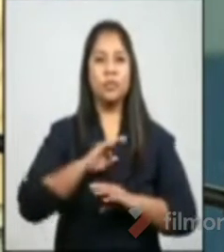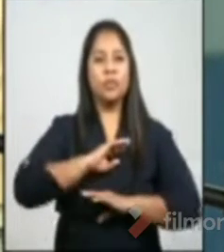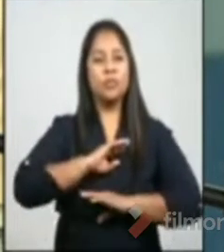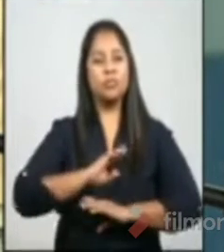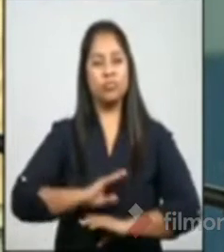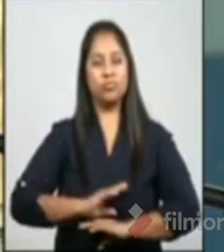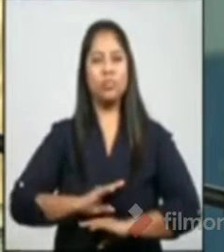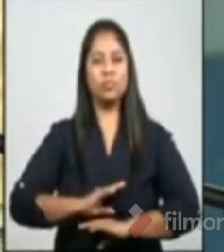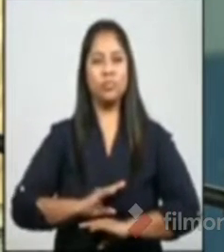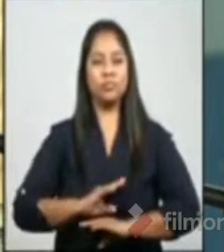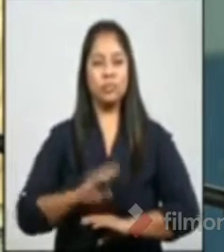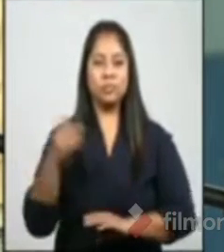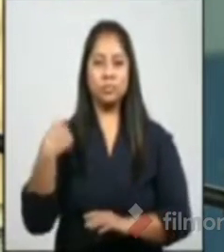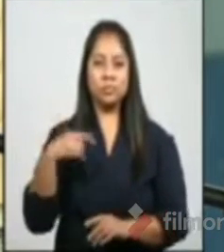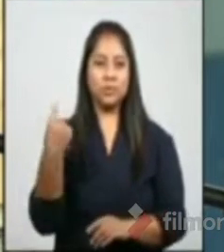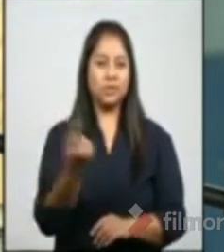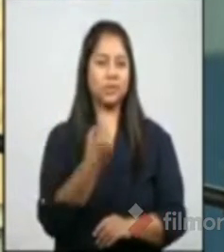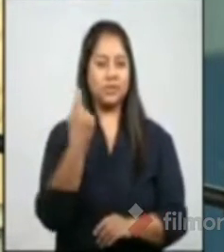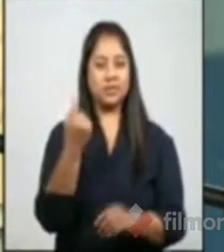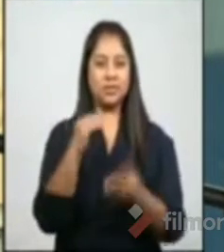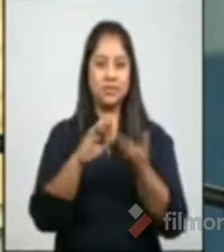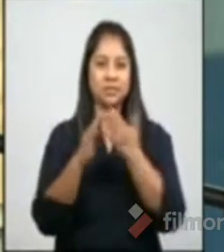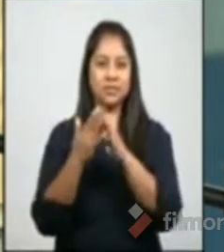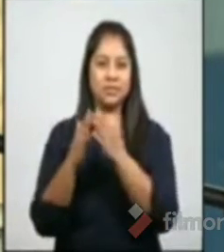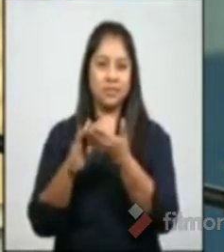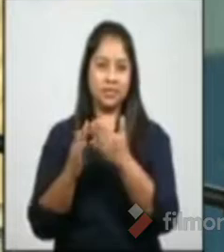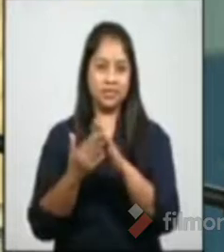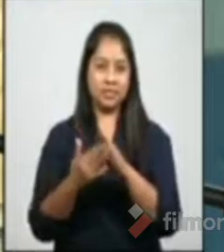satisfactorio para toda la comunidad.